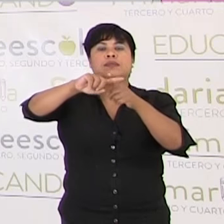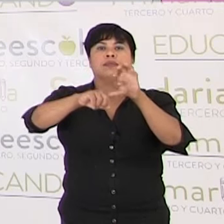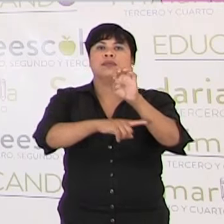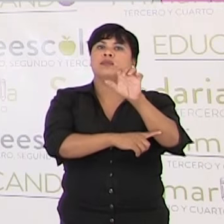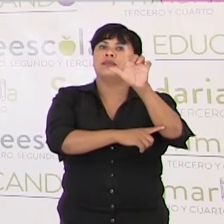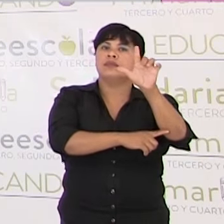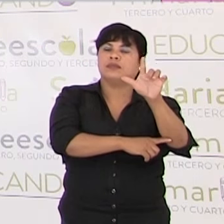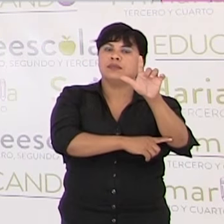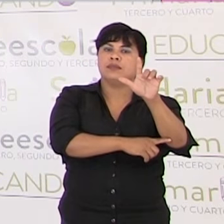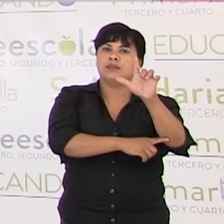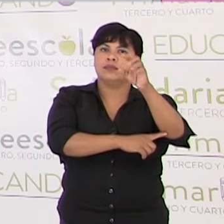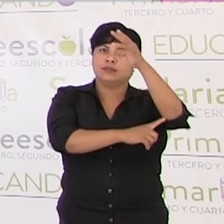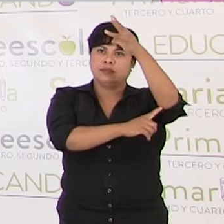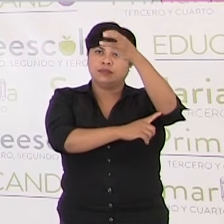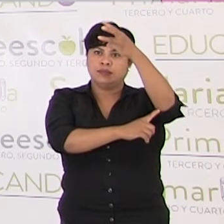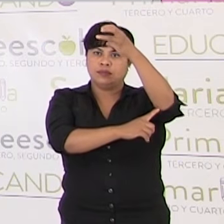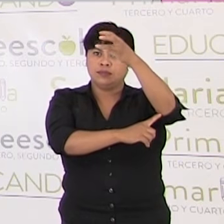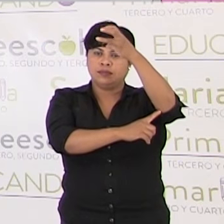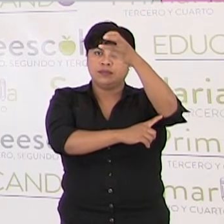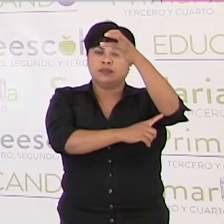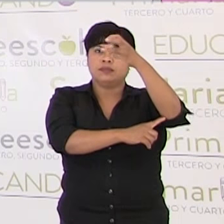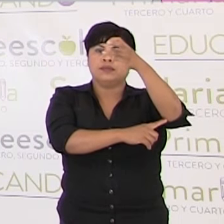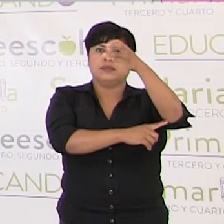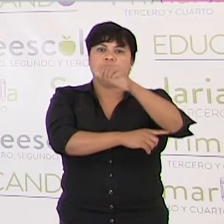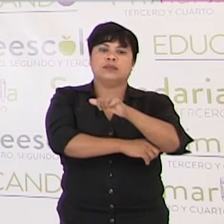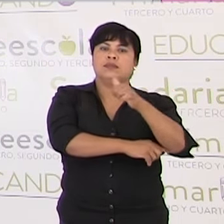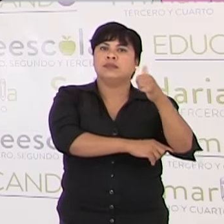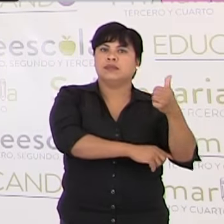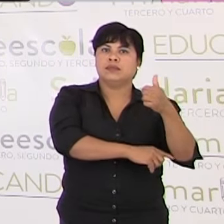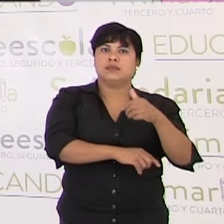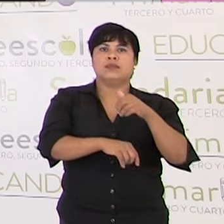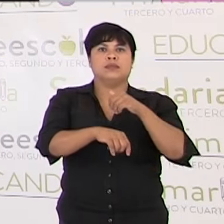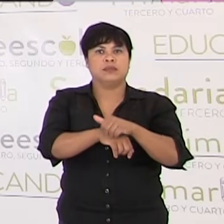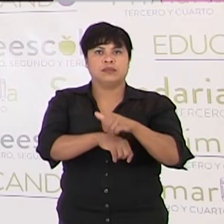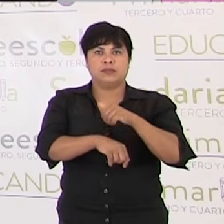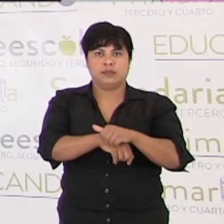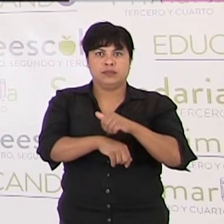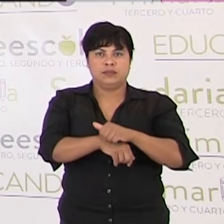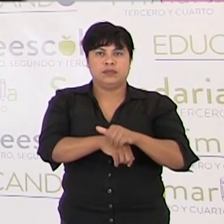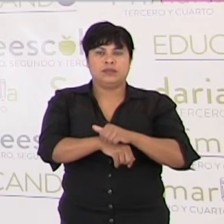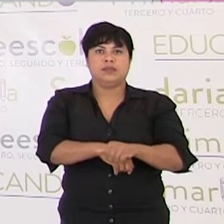el cubo de otro